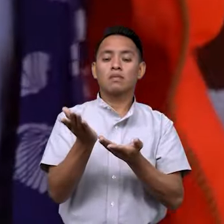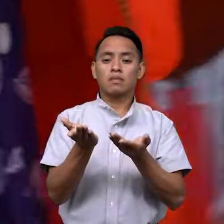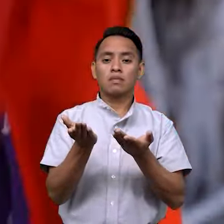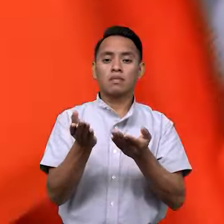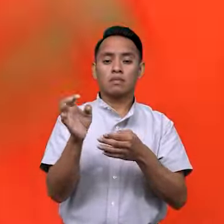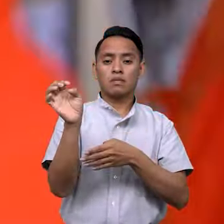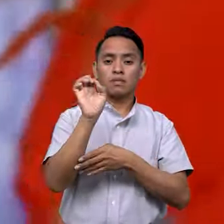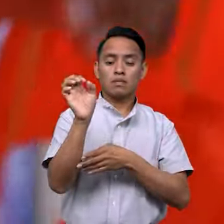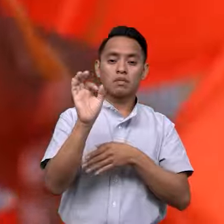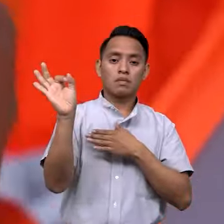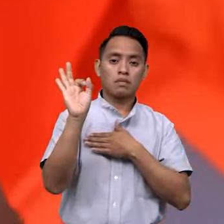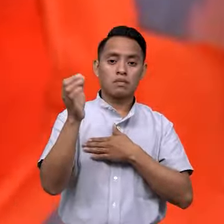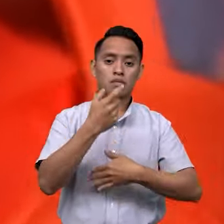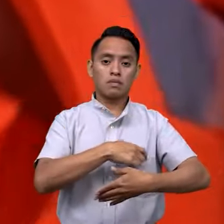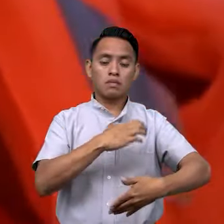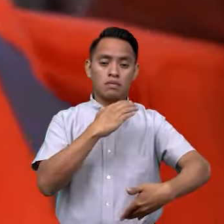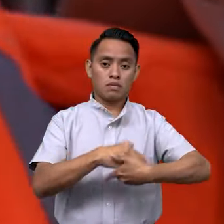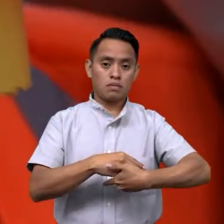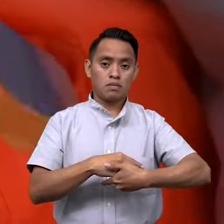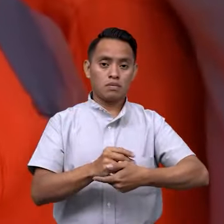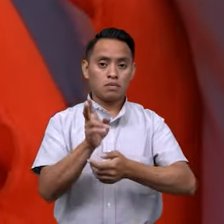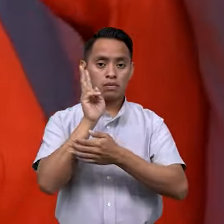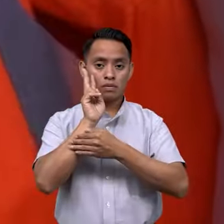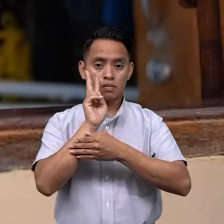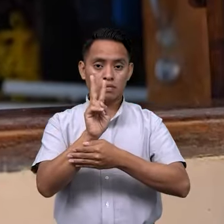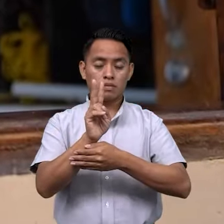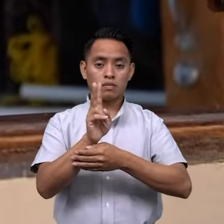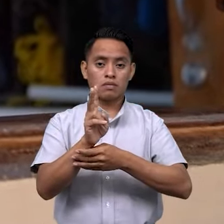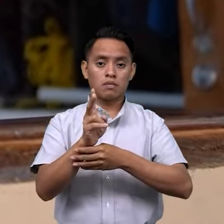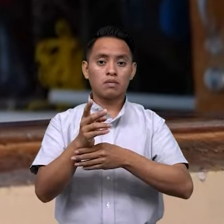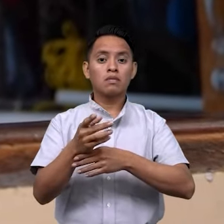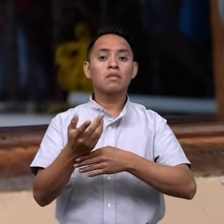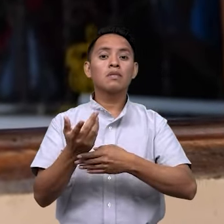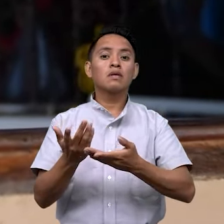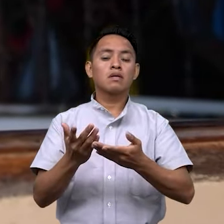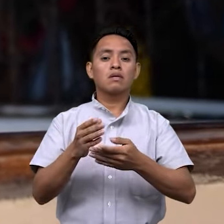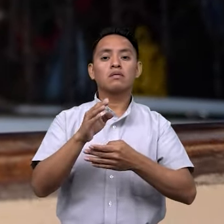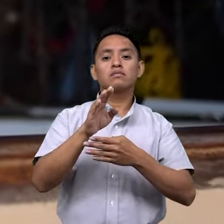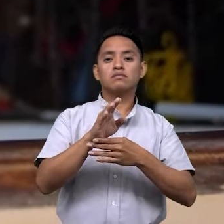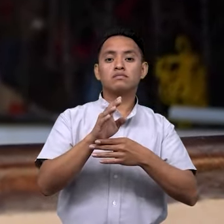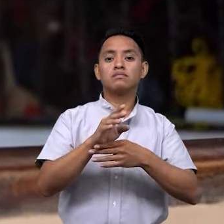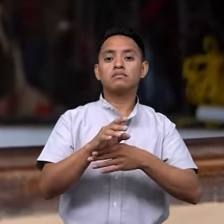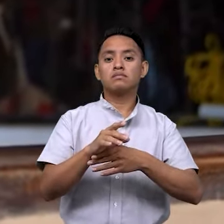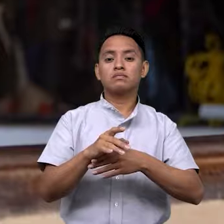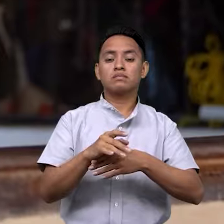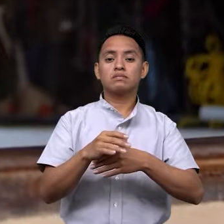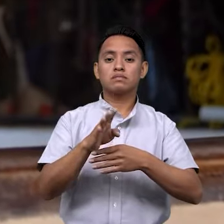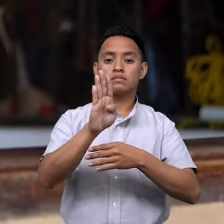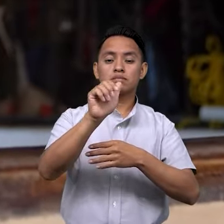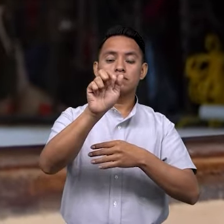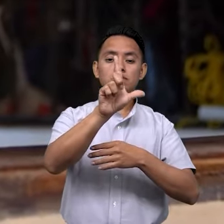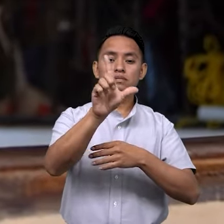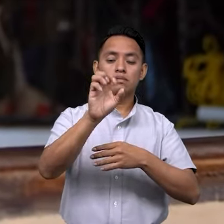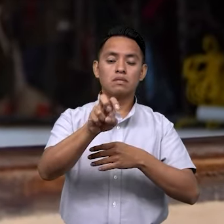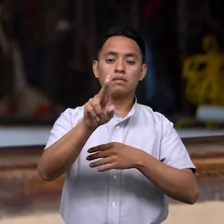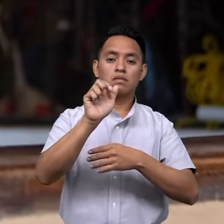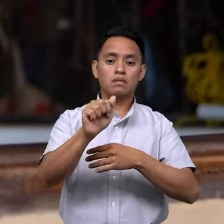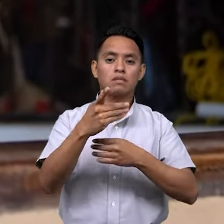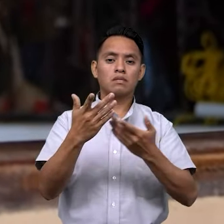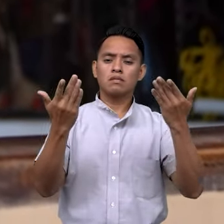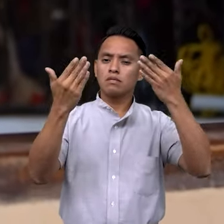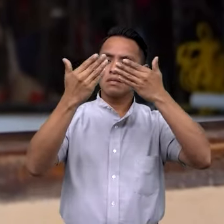meses de enero, febrero, marzo, lo que son los avistamientos, las ballenas que emigran del sur para el norte, el snorkeling, los